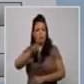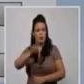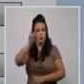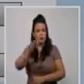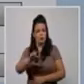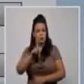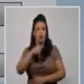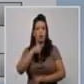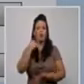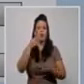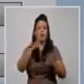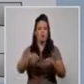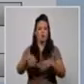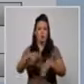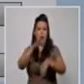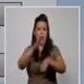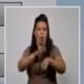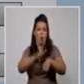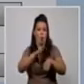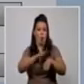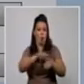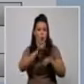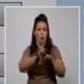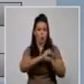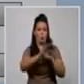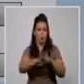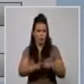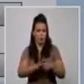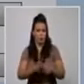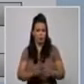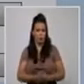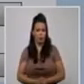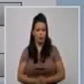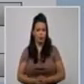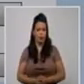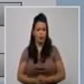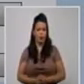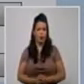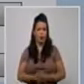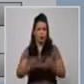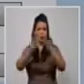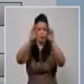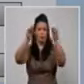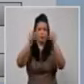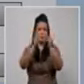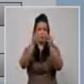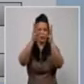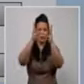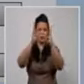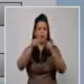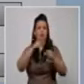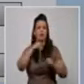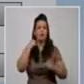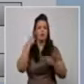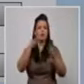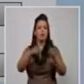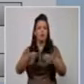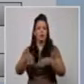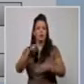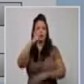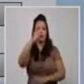vida como consecuencia de esta enfermedad, pues ya el acumulado de fallecidos es de